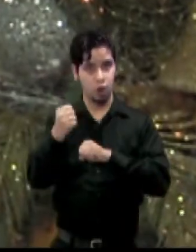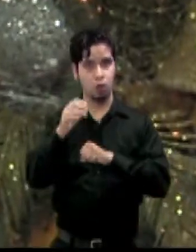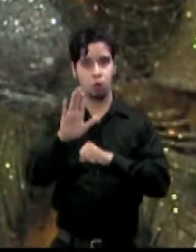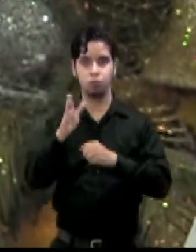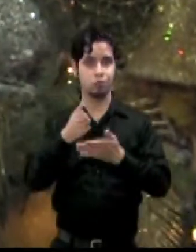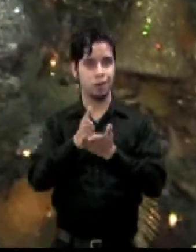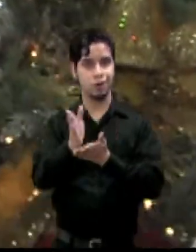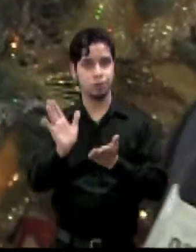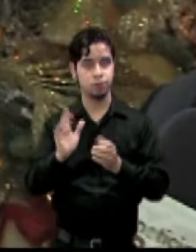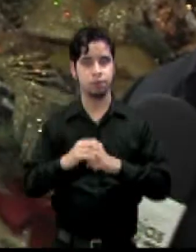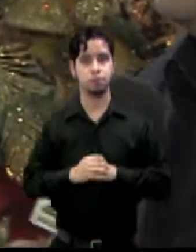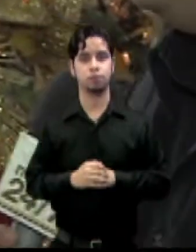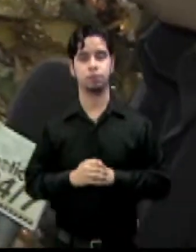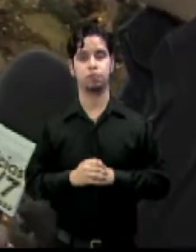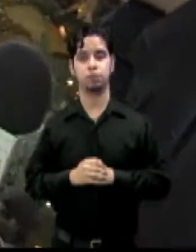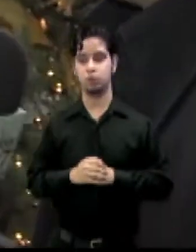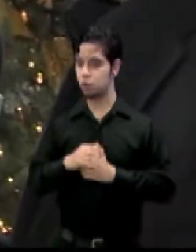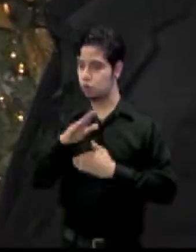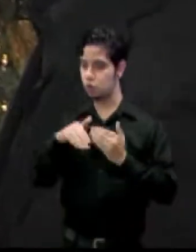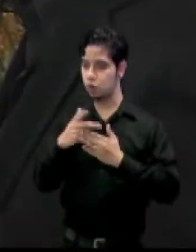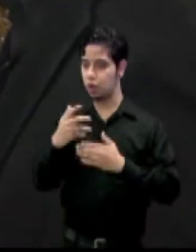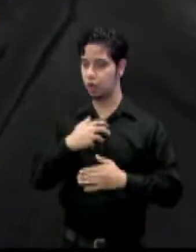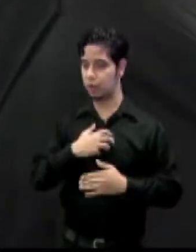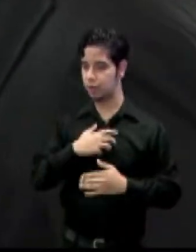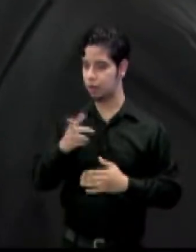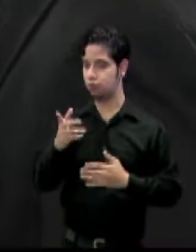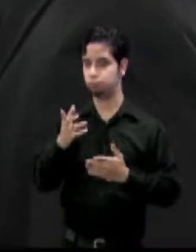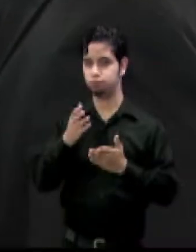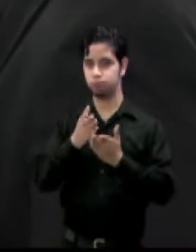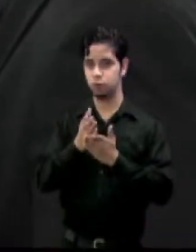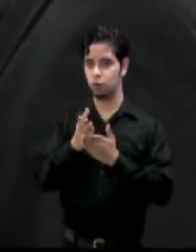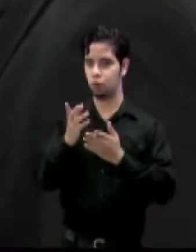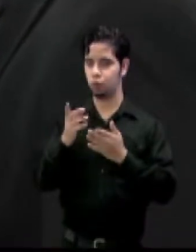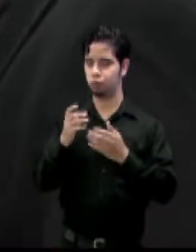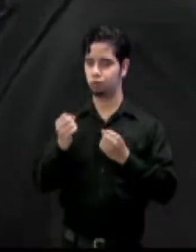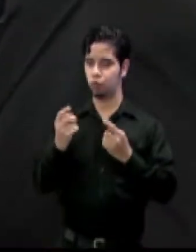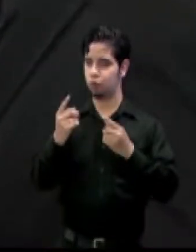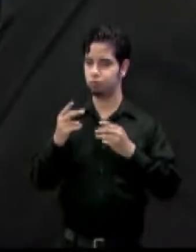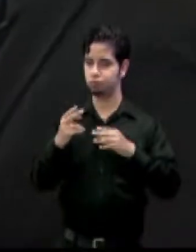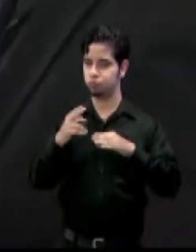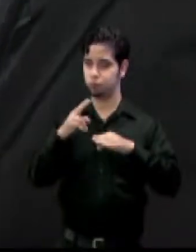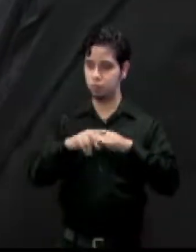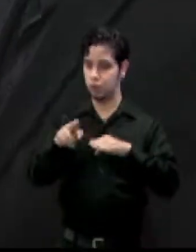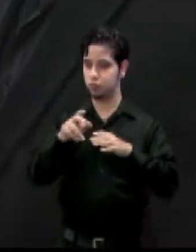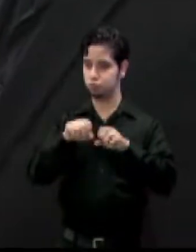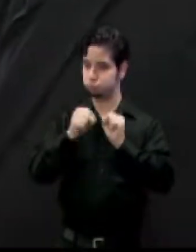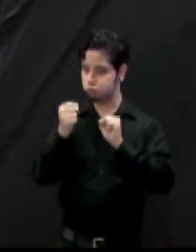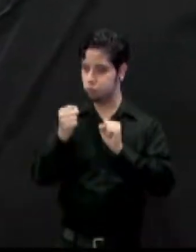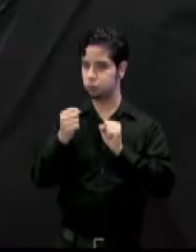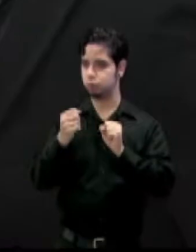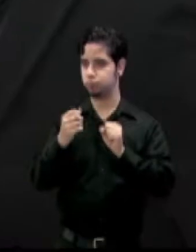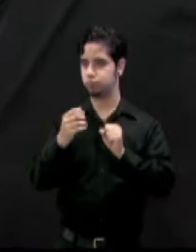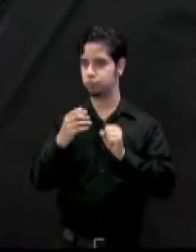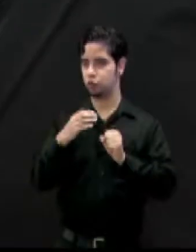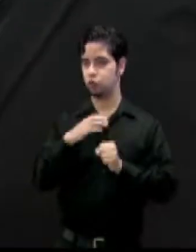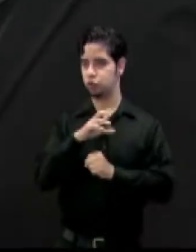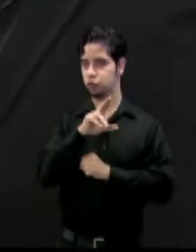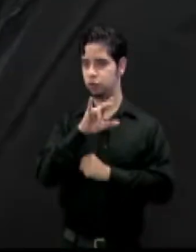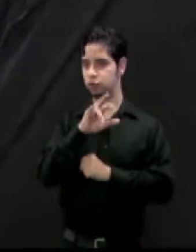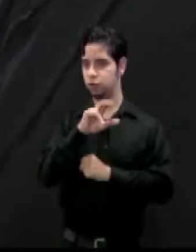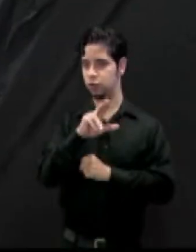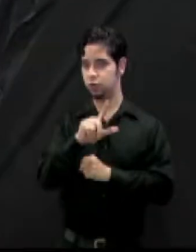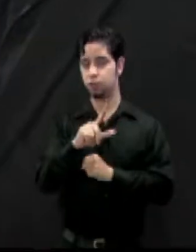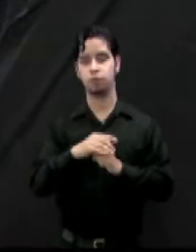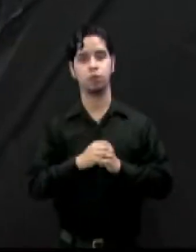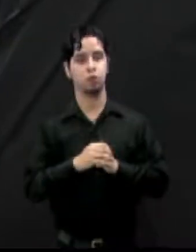de los derechos, ¿no?, y las querellas, ¿qué tan común se convierte en Puerto Rico la violación de derechos civiles o derechos humanos? Pues mira, primero tenemos que clarificar lo que